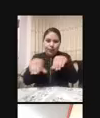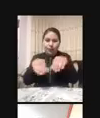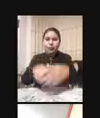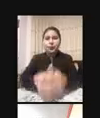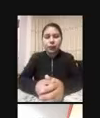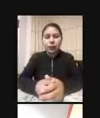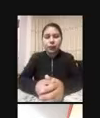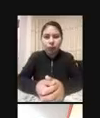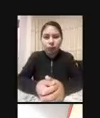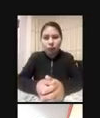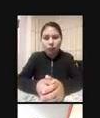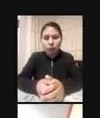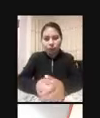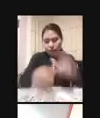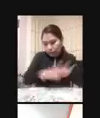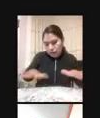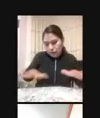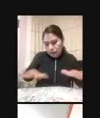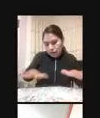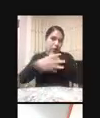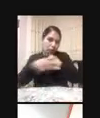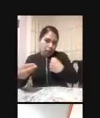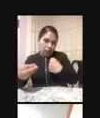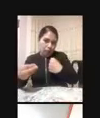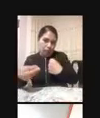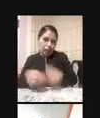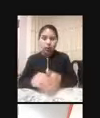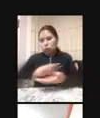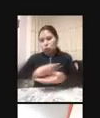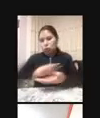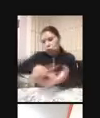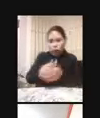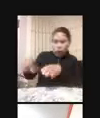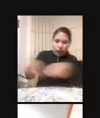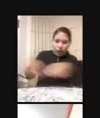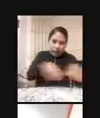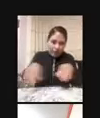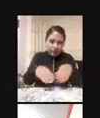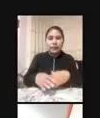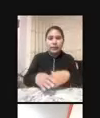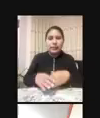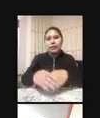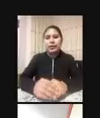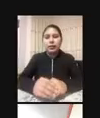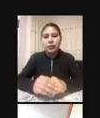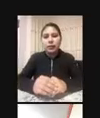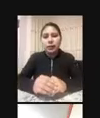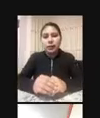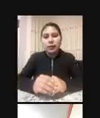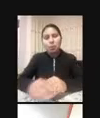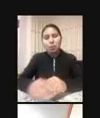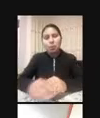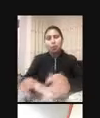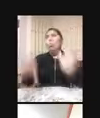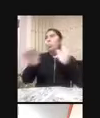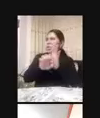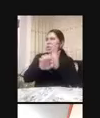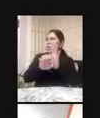niño va a copiar las conductas, va a copiar algunas habilidades. Entonces,